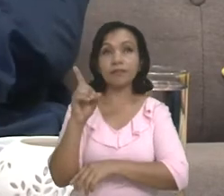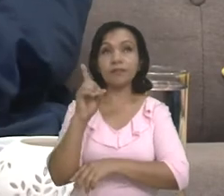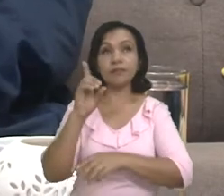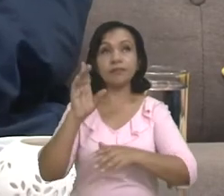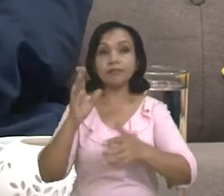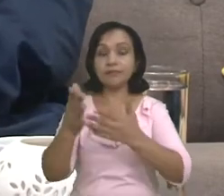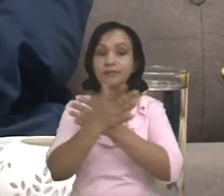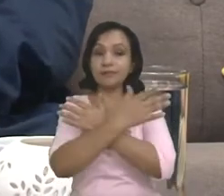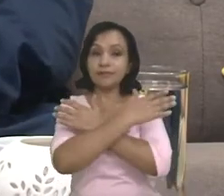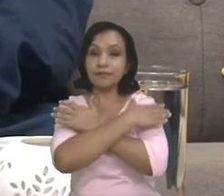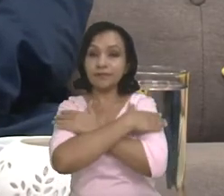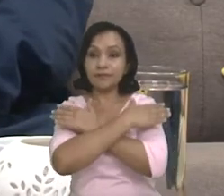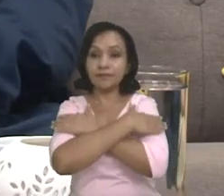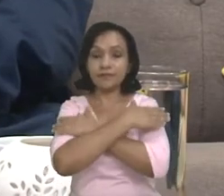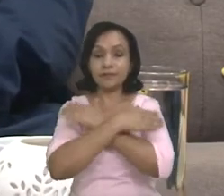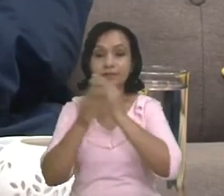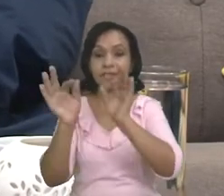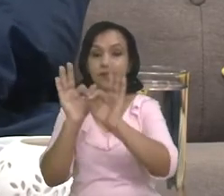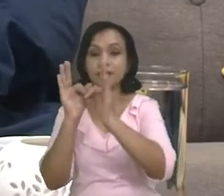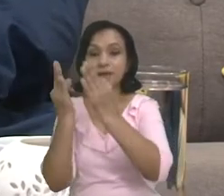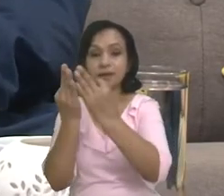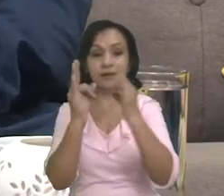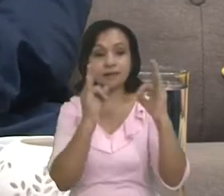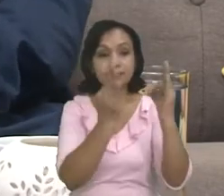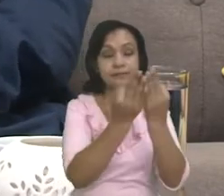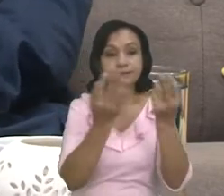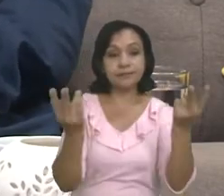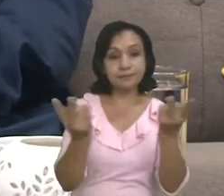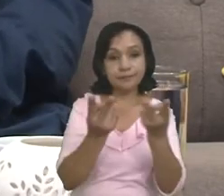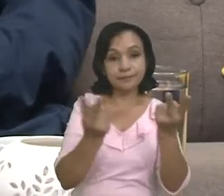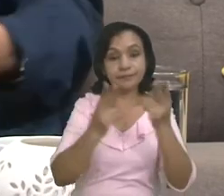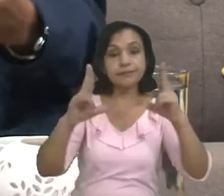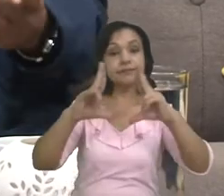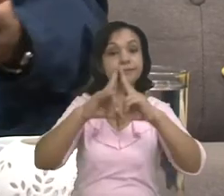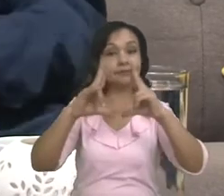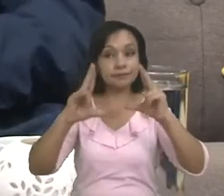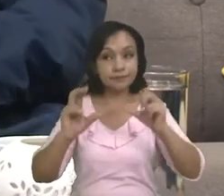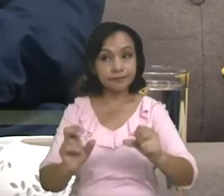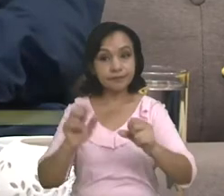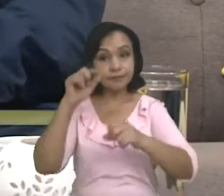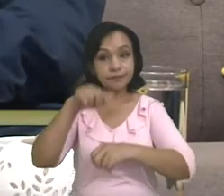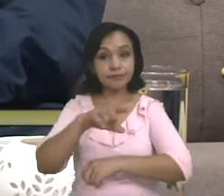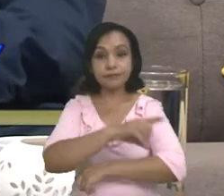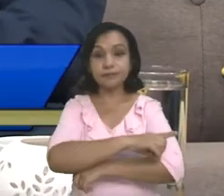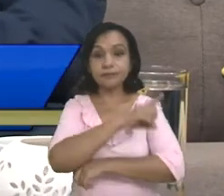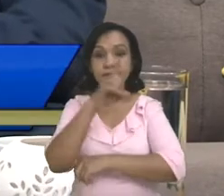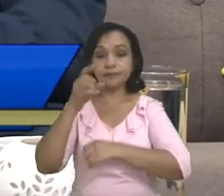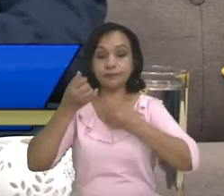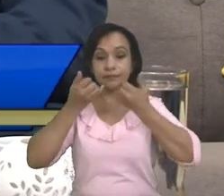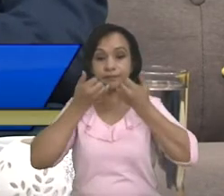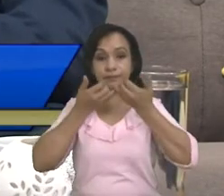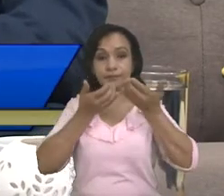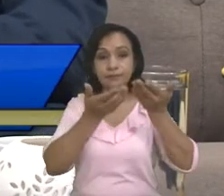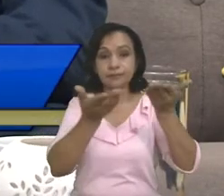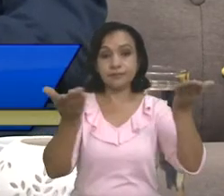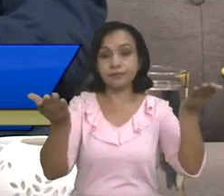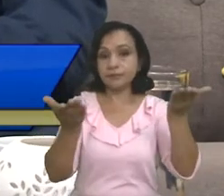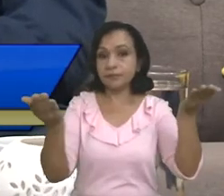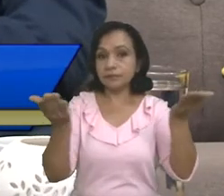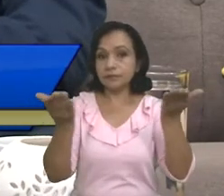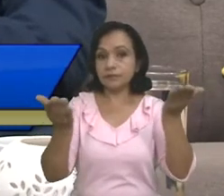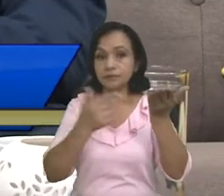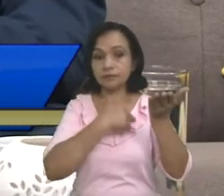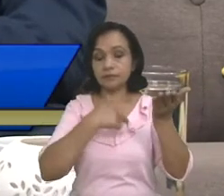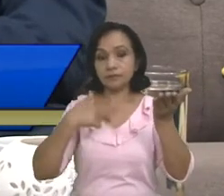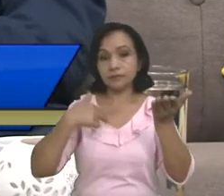saludamos a la familia nicaragüense estamos aquí informándoles sobre la situación y cómo